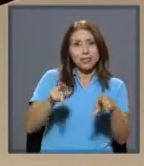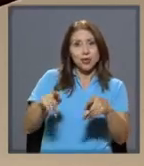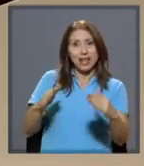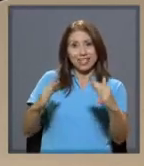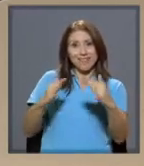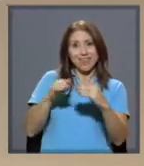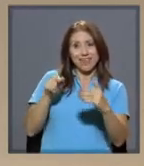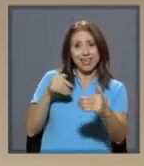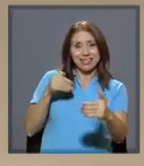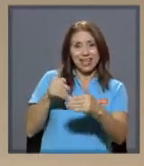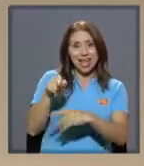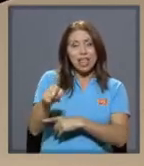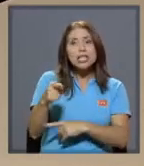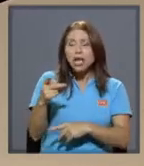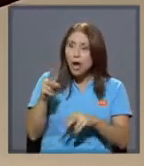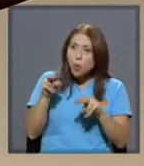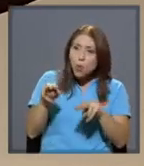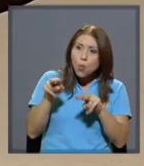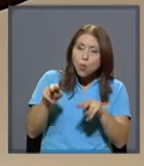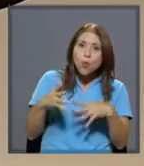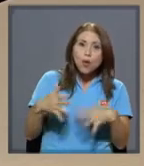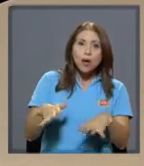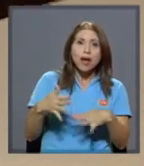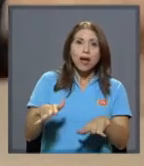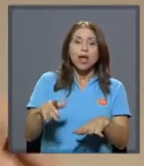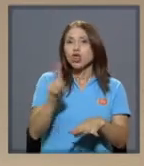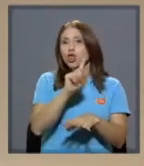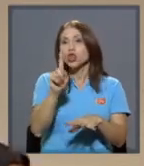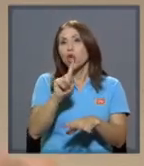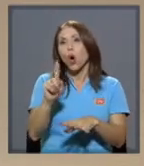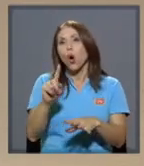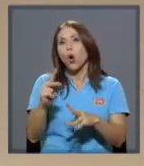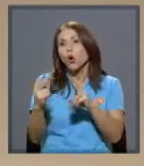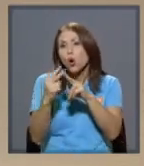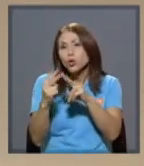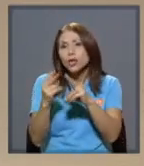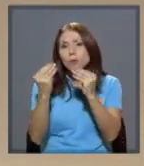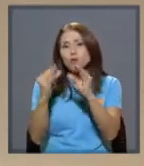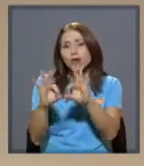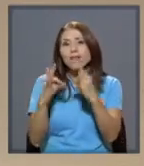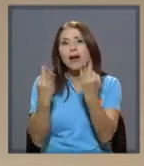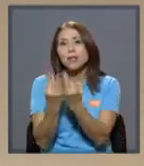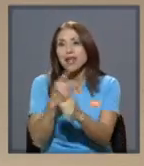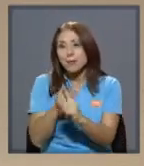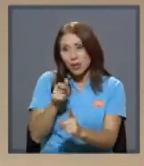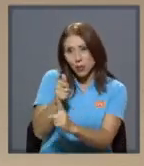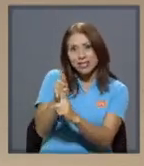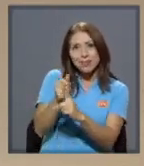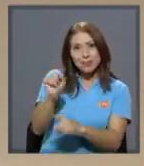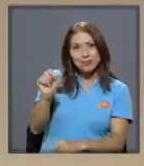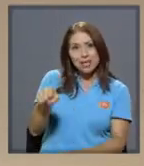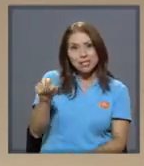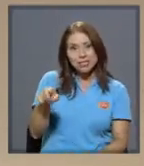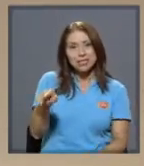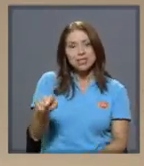lugar donde vivía, no tanto por la familia. Y entonces hay maneras en las